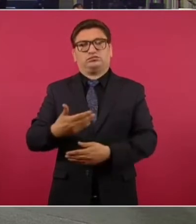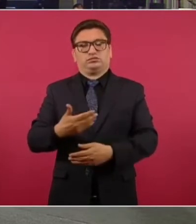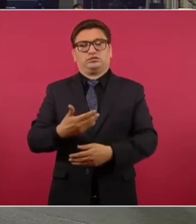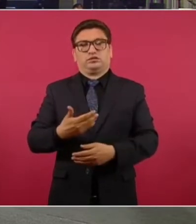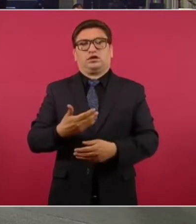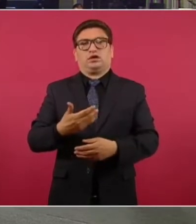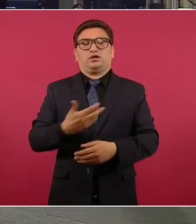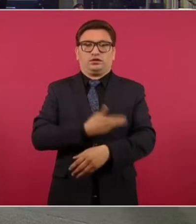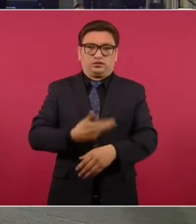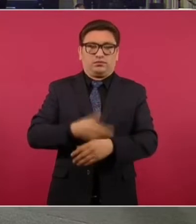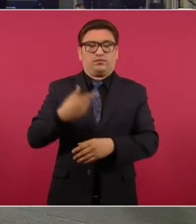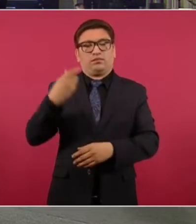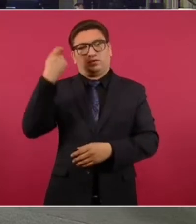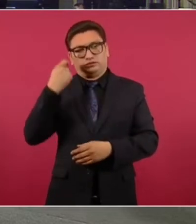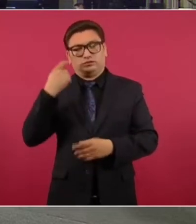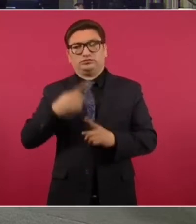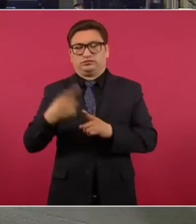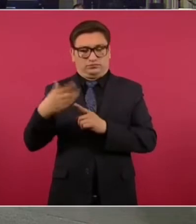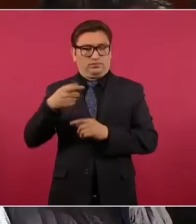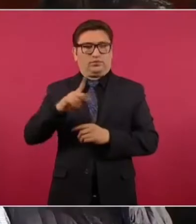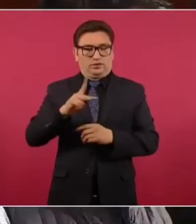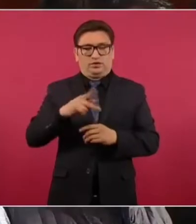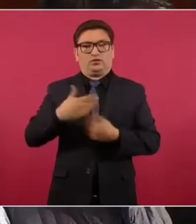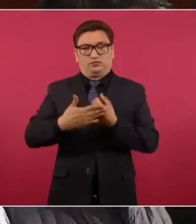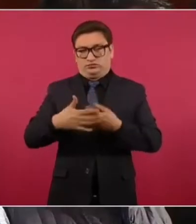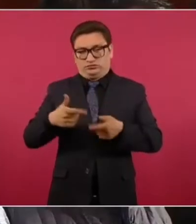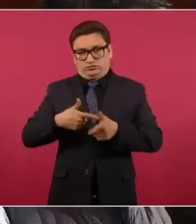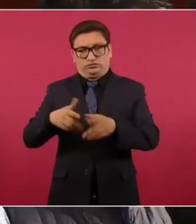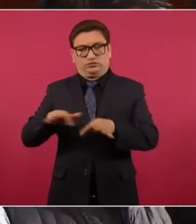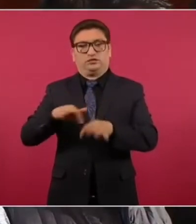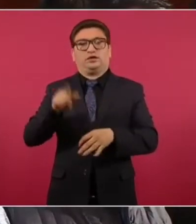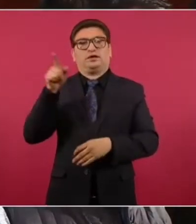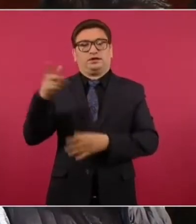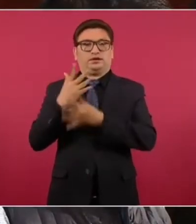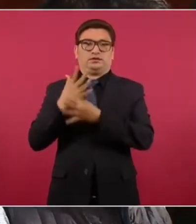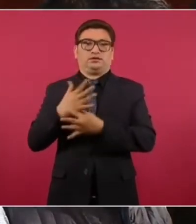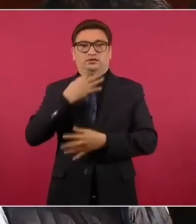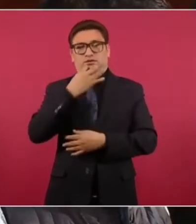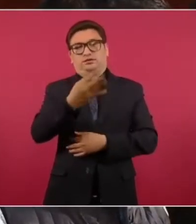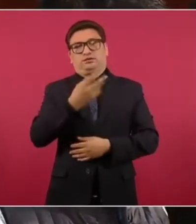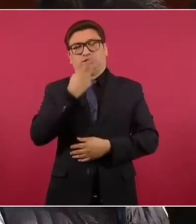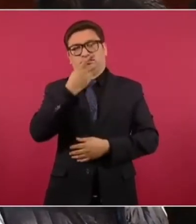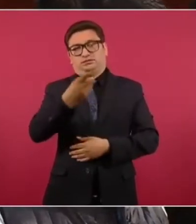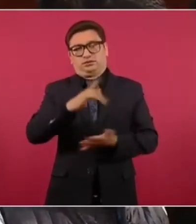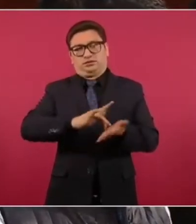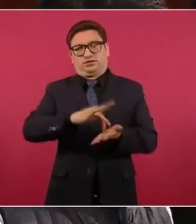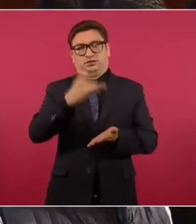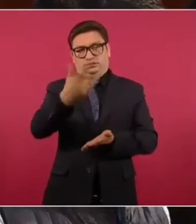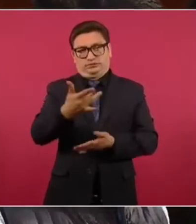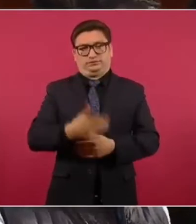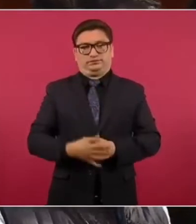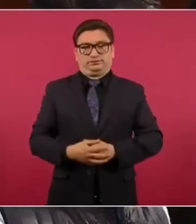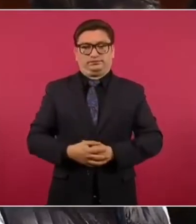de pensiones, pero se están trabajando y Ligia me solicitó que pues, le diéramos las gracias en nombre de